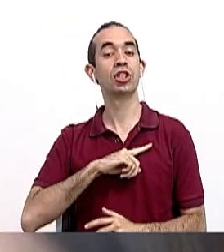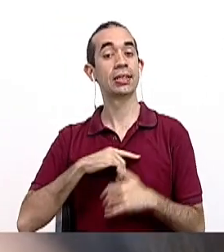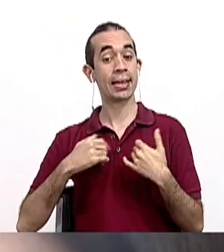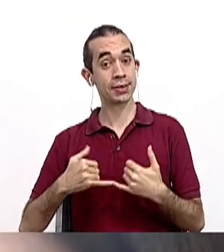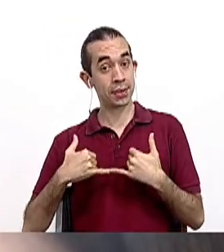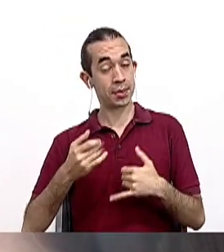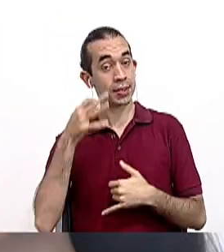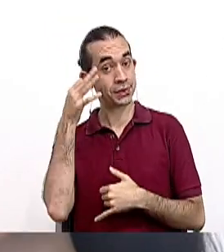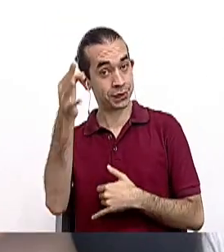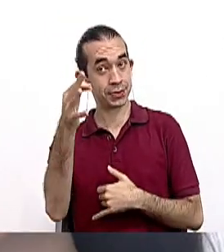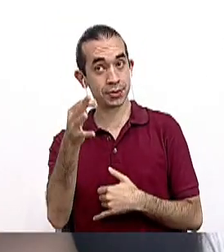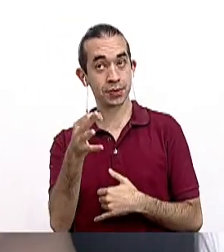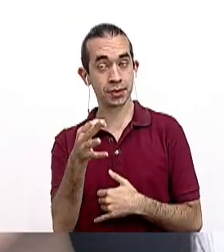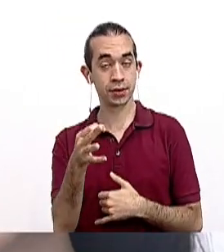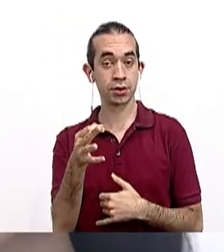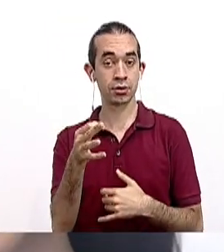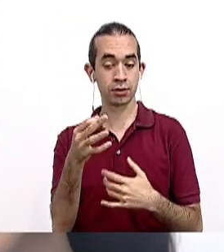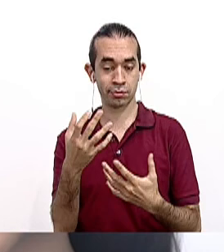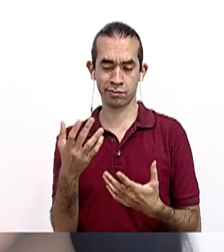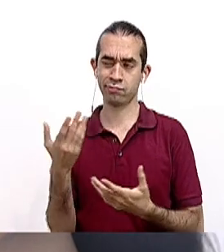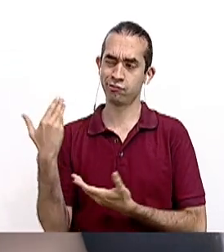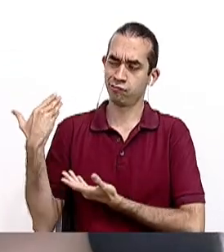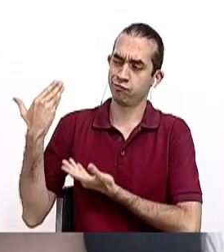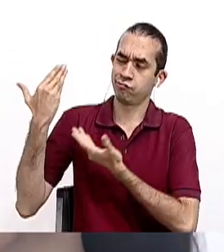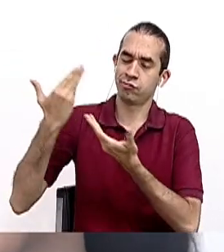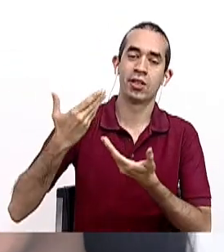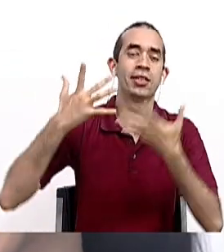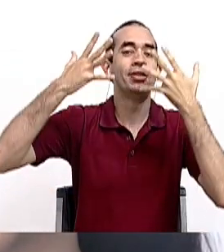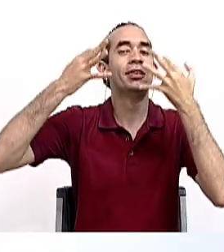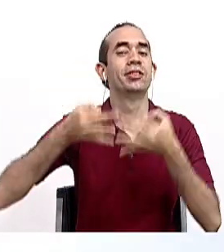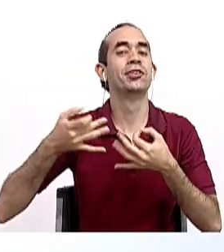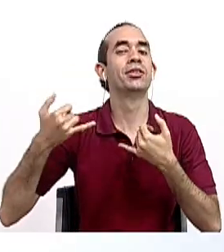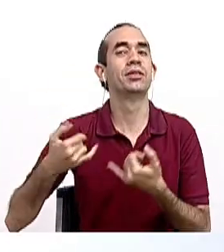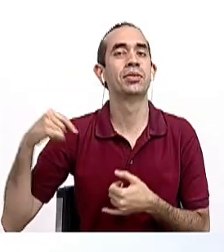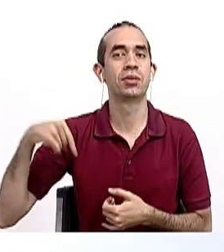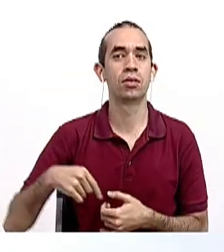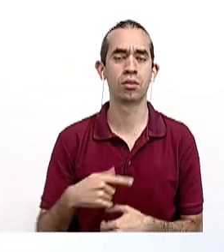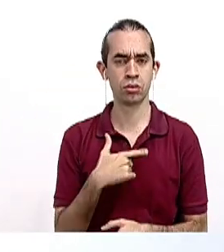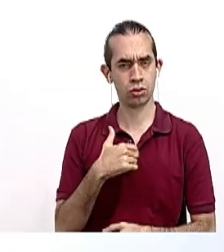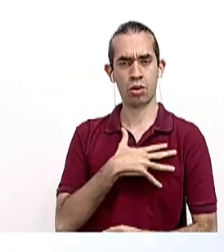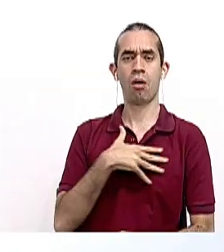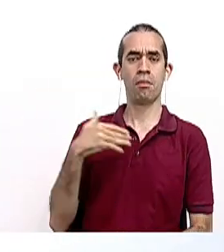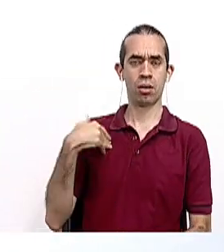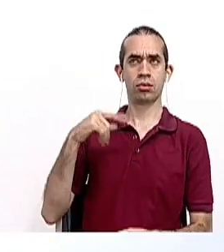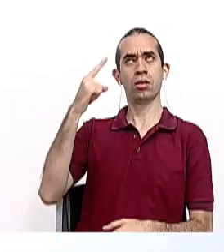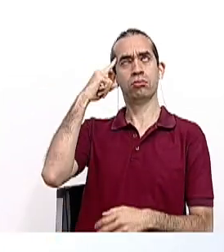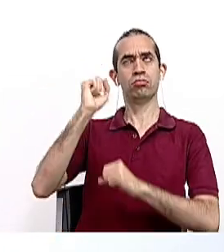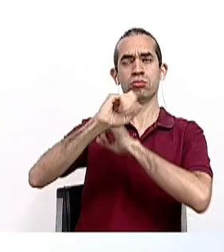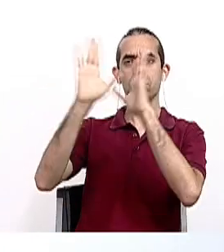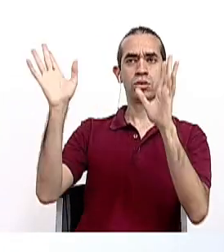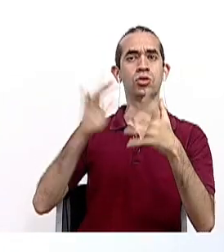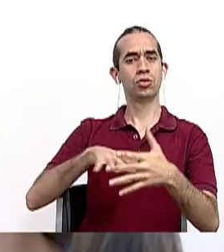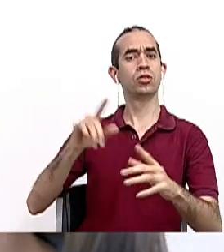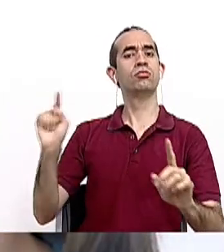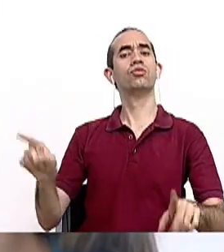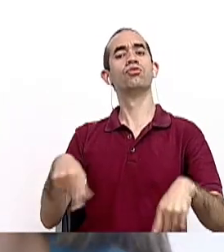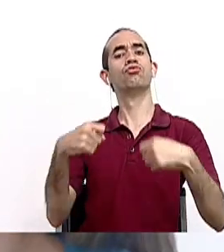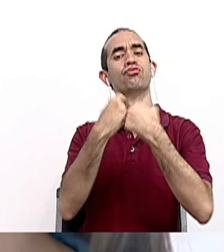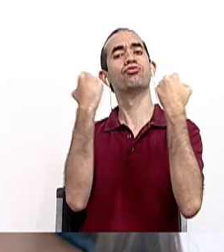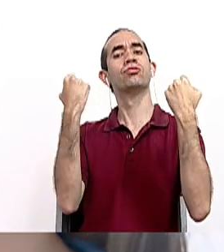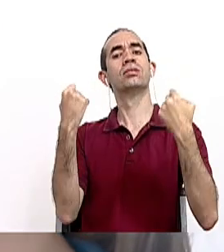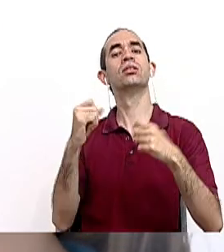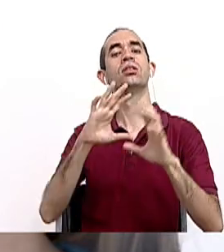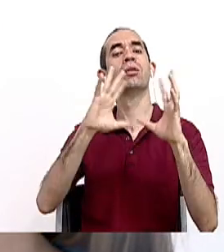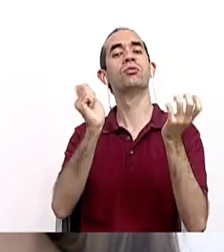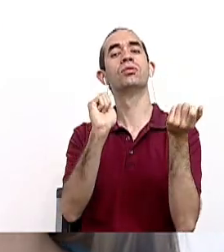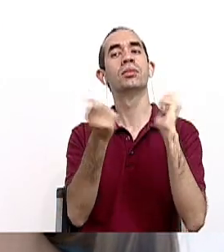y somos el futuro, herederos de las decisiones que se tomen hoy. A mí me gusta imaginar que estudiaré para combatir el cambio climático. o ser